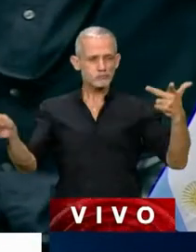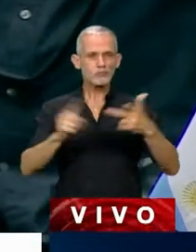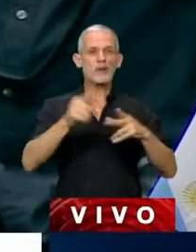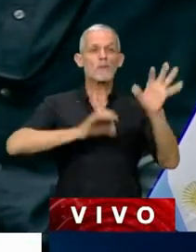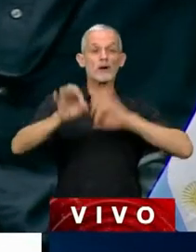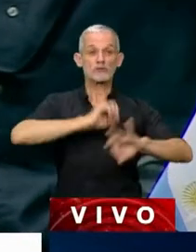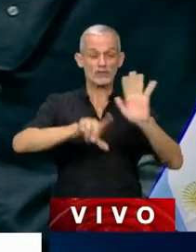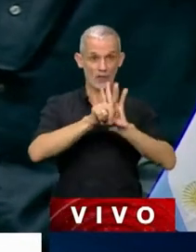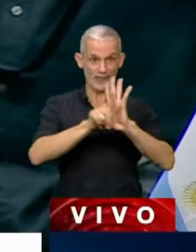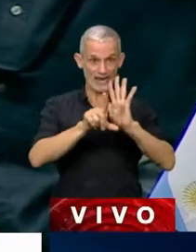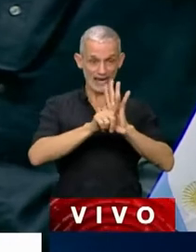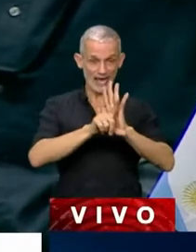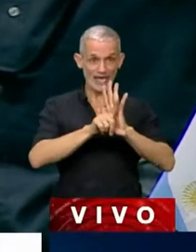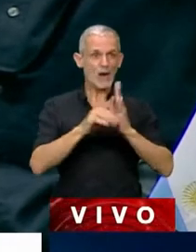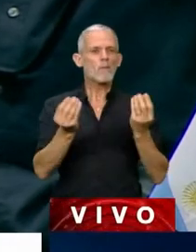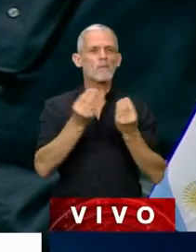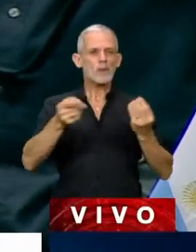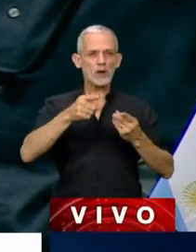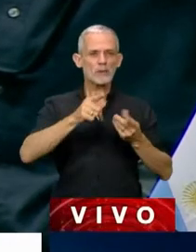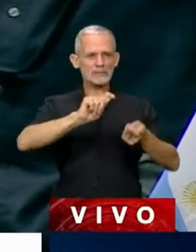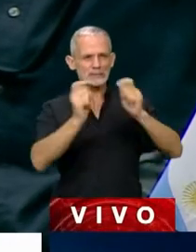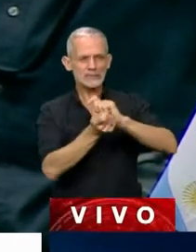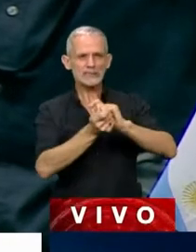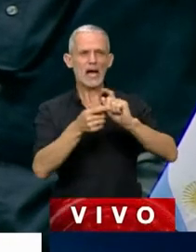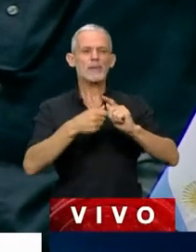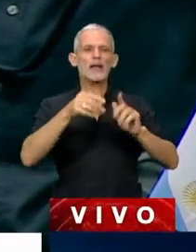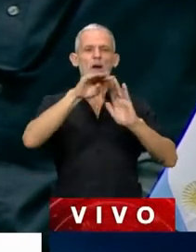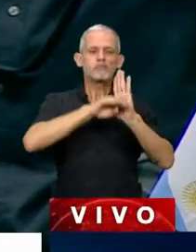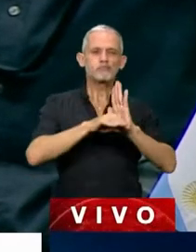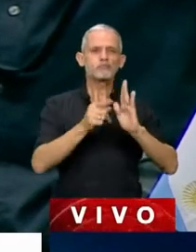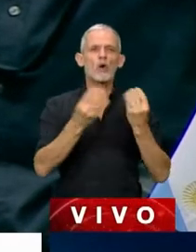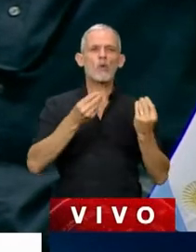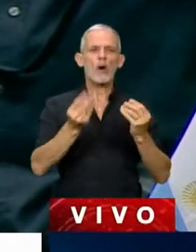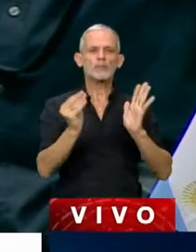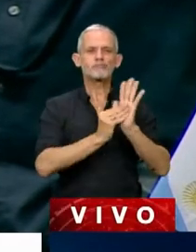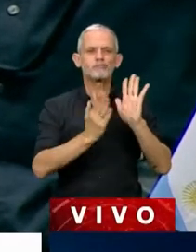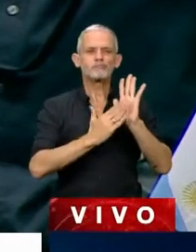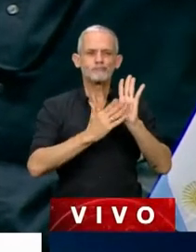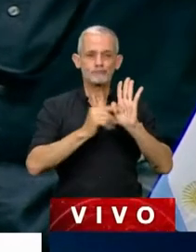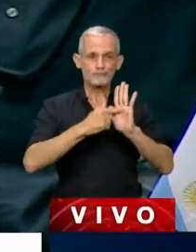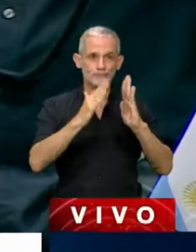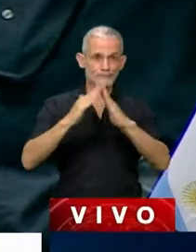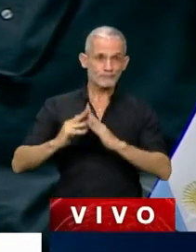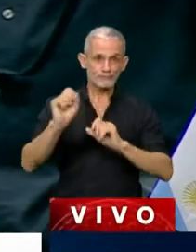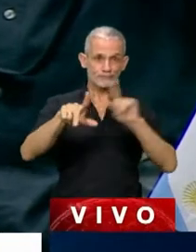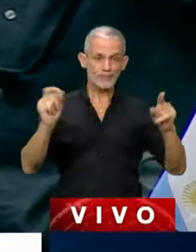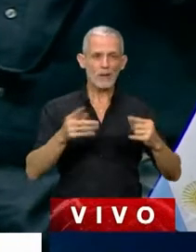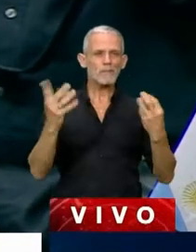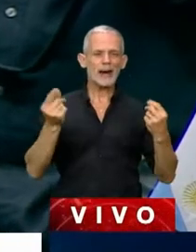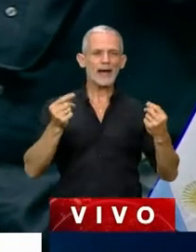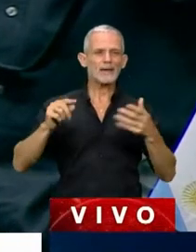en el proyecto de ley por el cual se modifica el régimen de regularización dominial para la